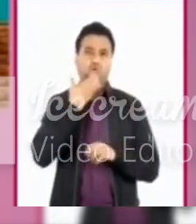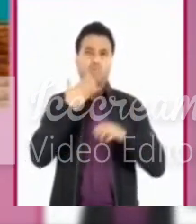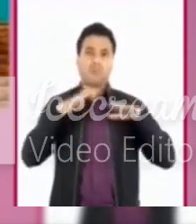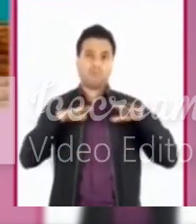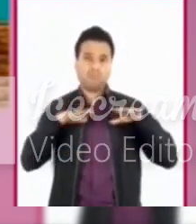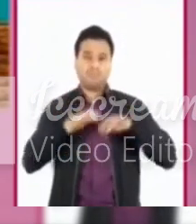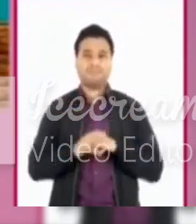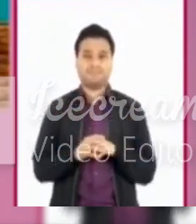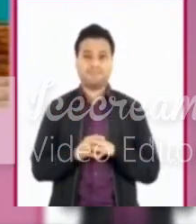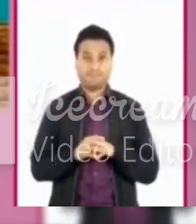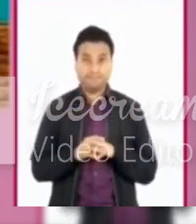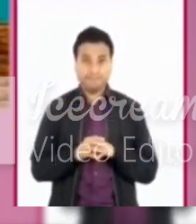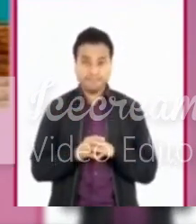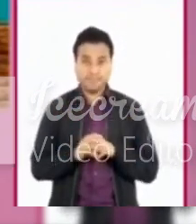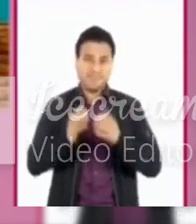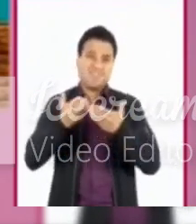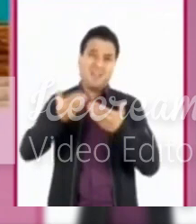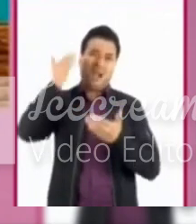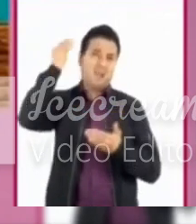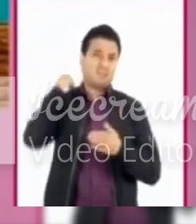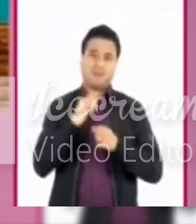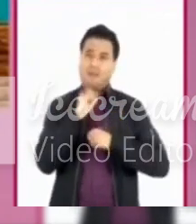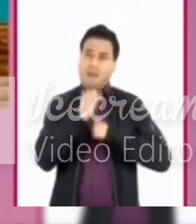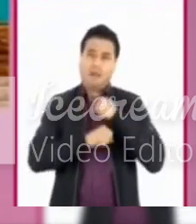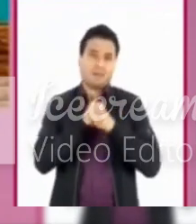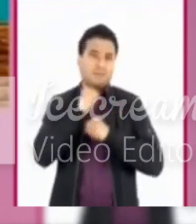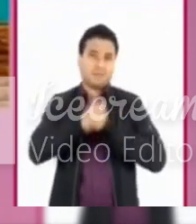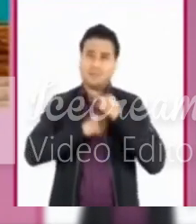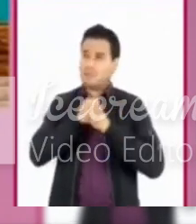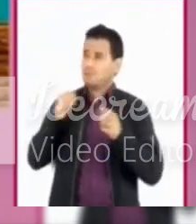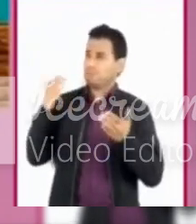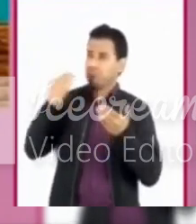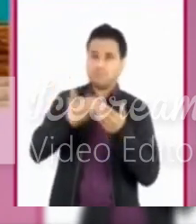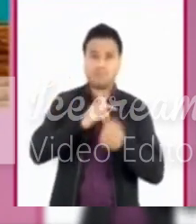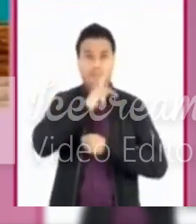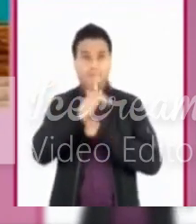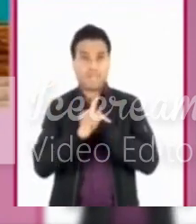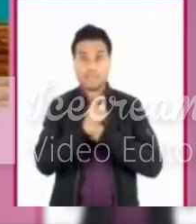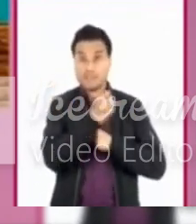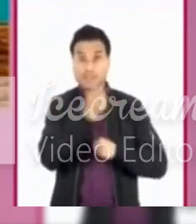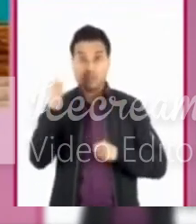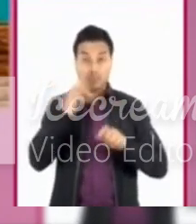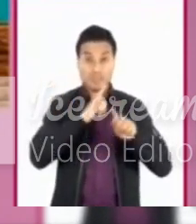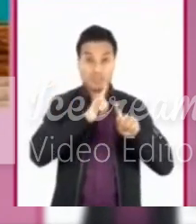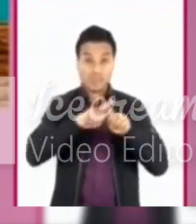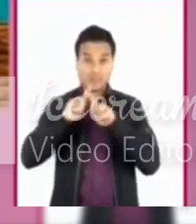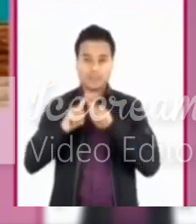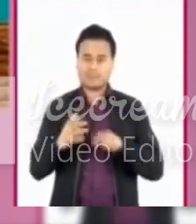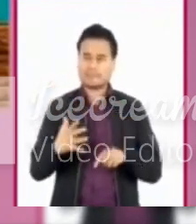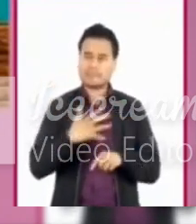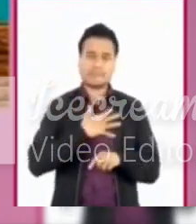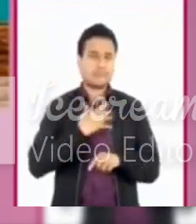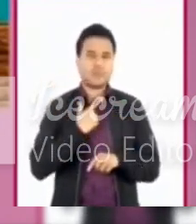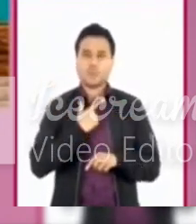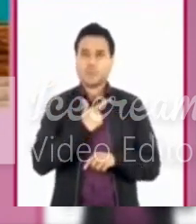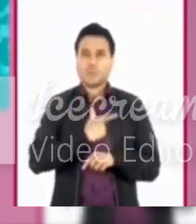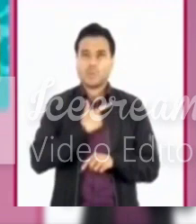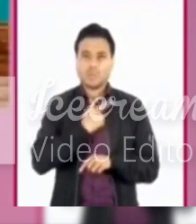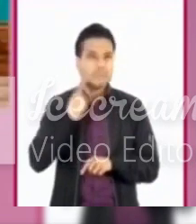obras se interpretan desde hace siglos y el público de distintos países sigue valorándolas por su calidad y